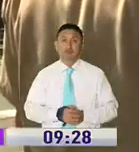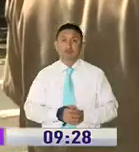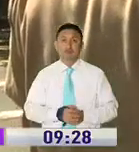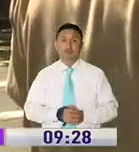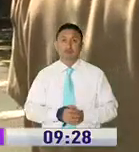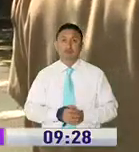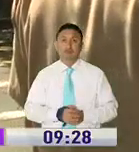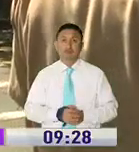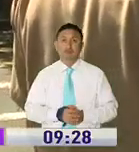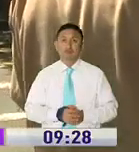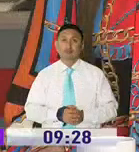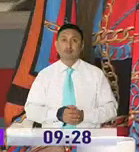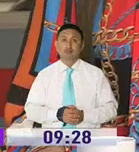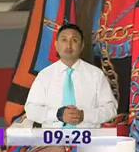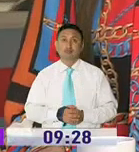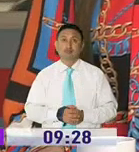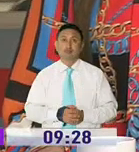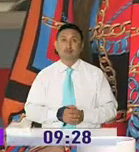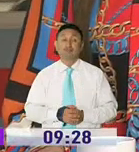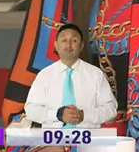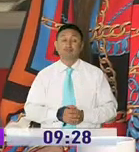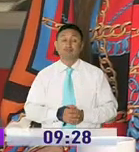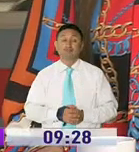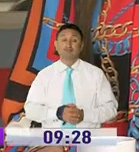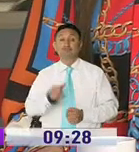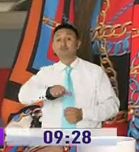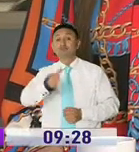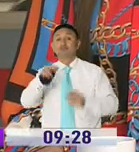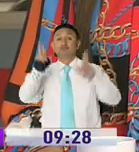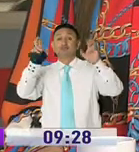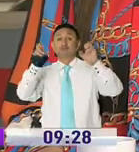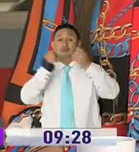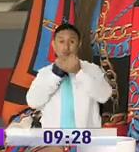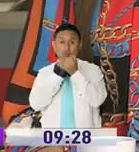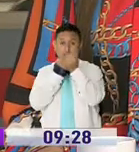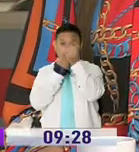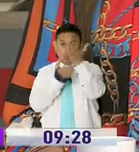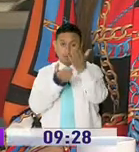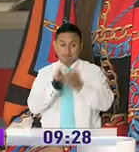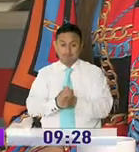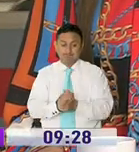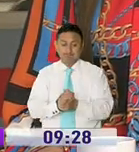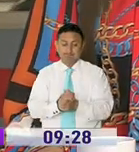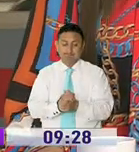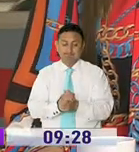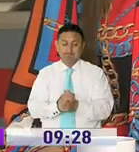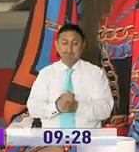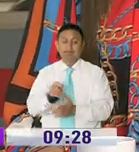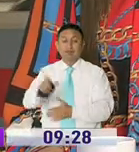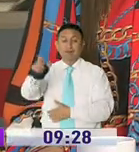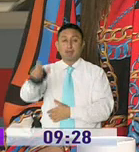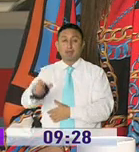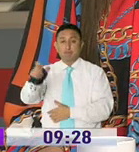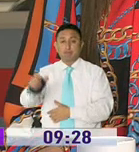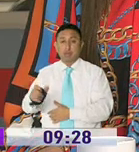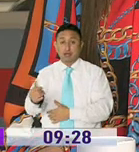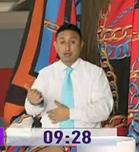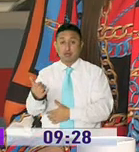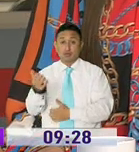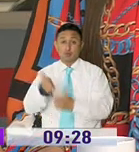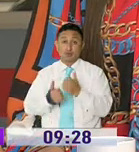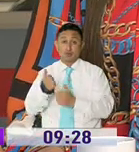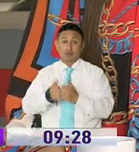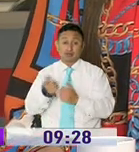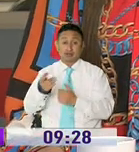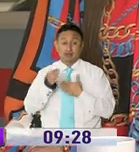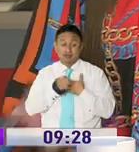informó Iván Casamen. En otra información les contamos que dentro de quienes se han visto afectados por la crisis que vive el país